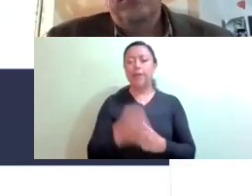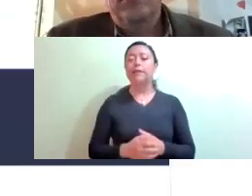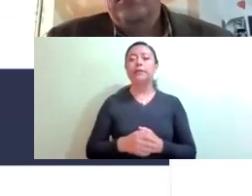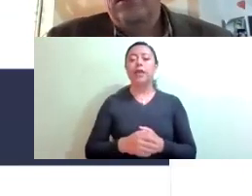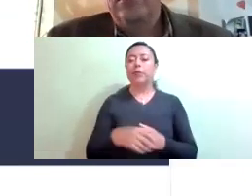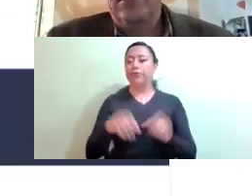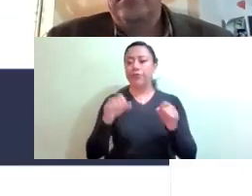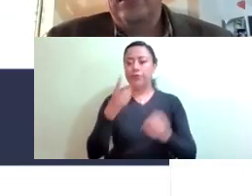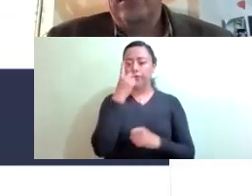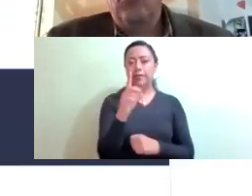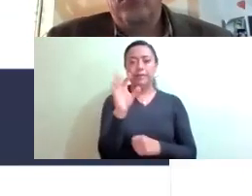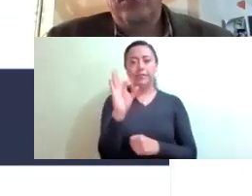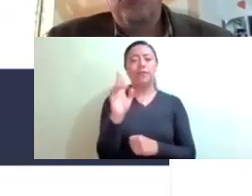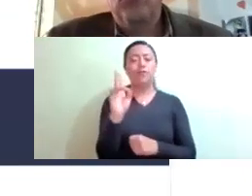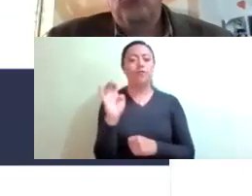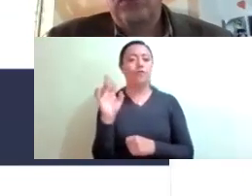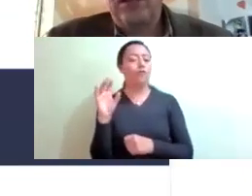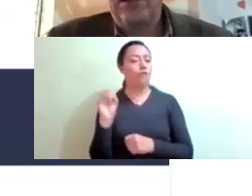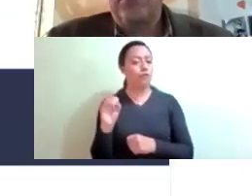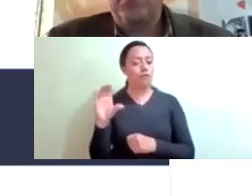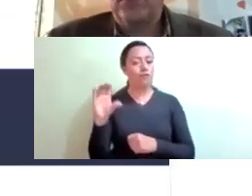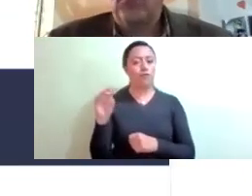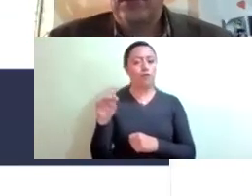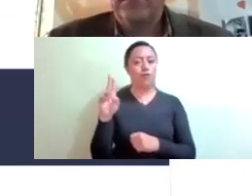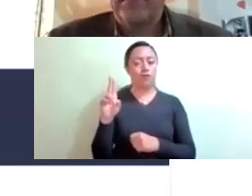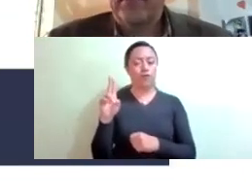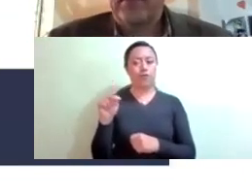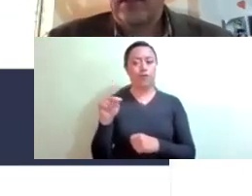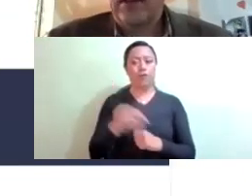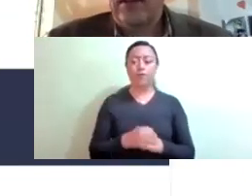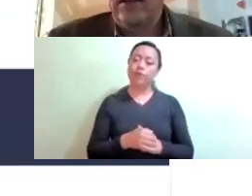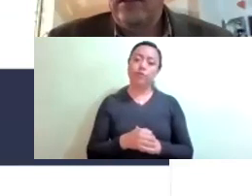común, ahí que se queden con el número total de las personas